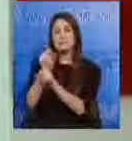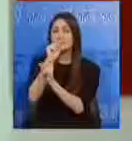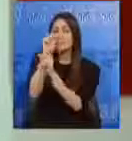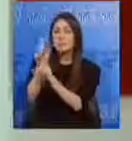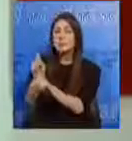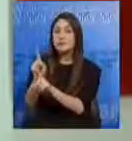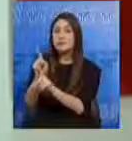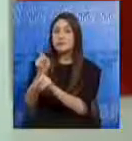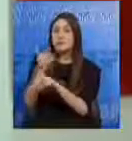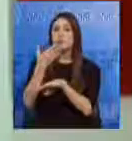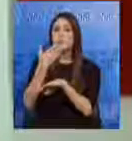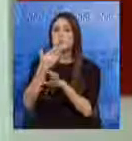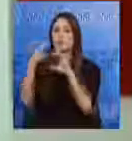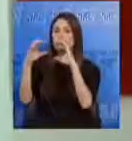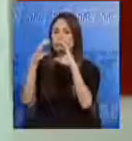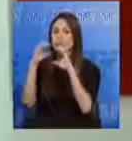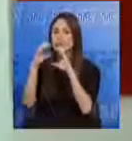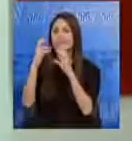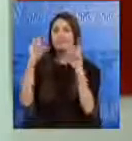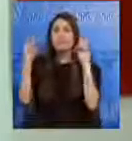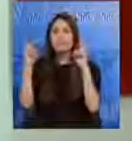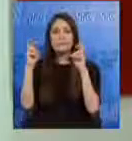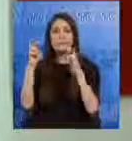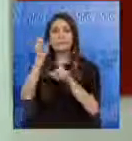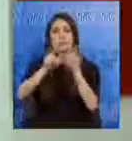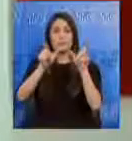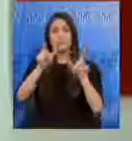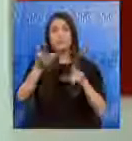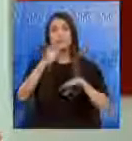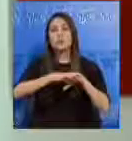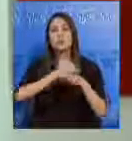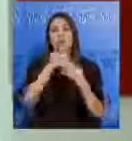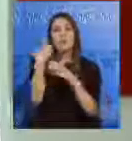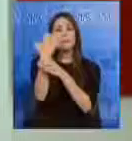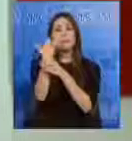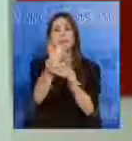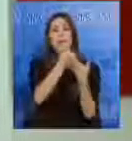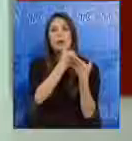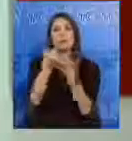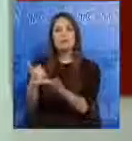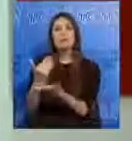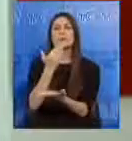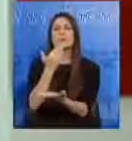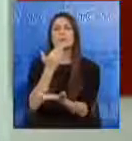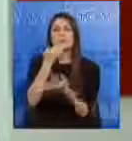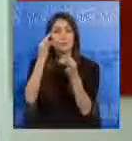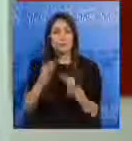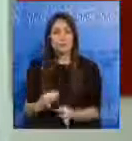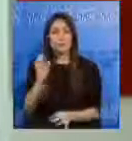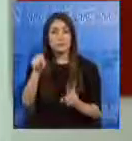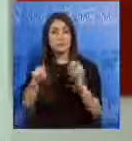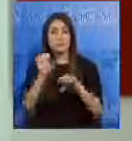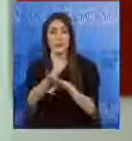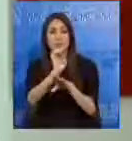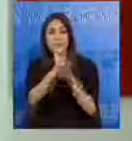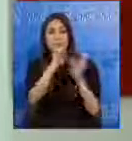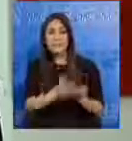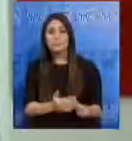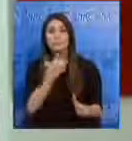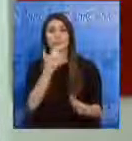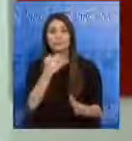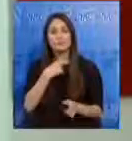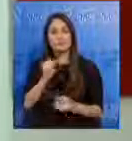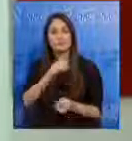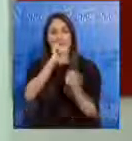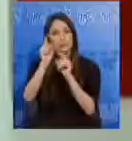mecanismo de comunicación que ustedes mantienen con los organismos de socorro en Italia para confirmar si existen ecuatorianos afectados